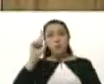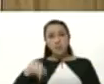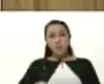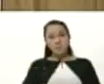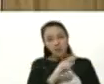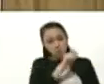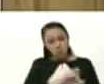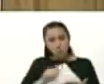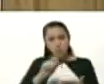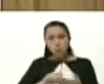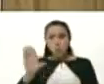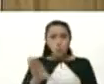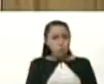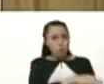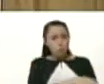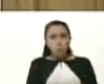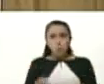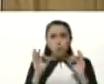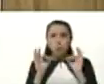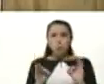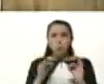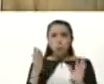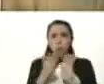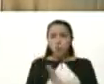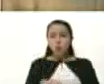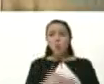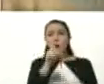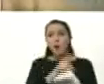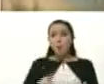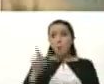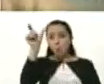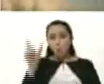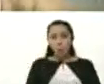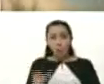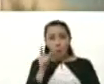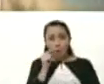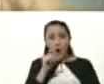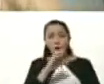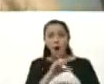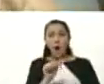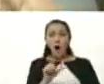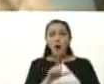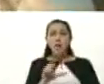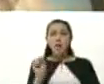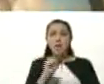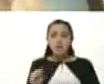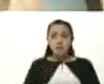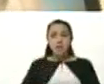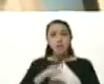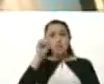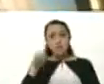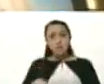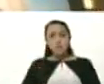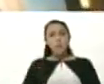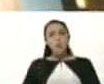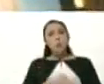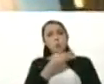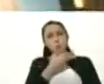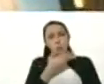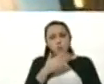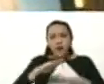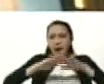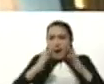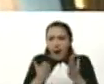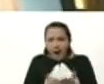que la canta y exalta en el poema de Guillermo León Calles, y en el verso, qué linda sería la